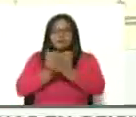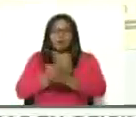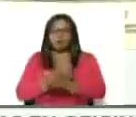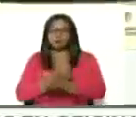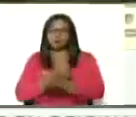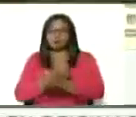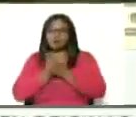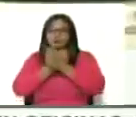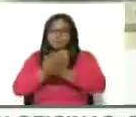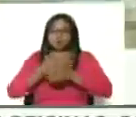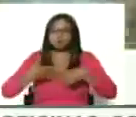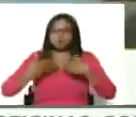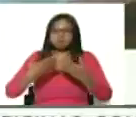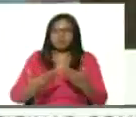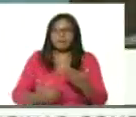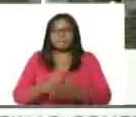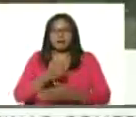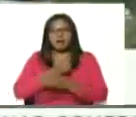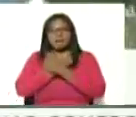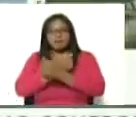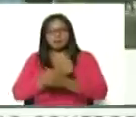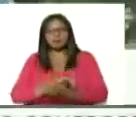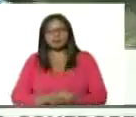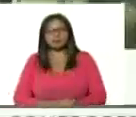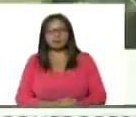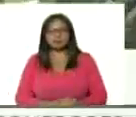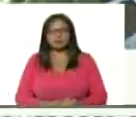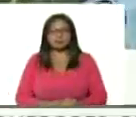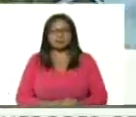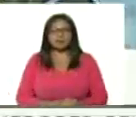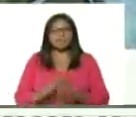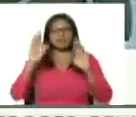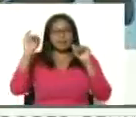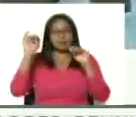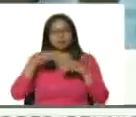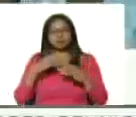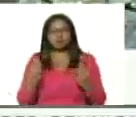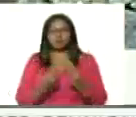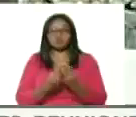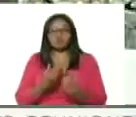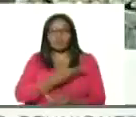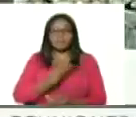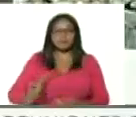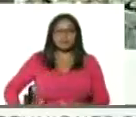paga. Me despido con usted y cuente con nosotros. Adelante, presidente.